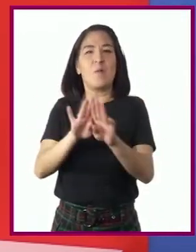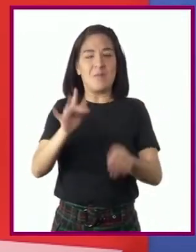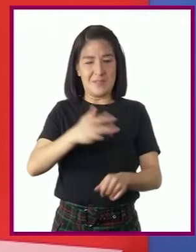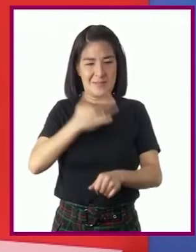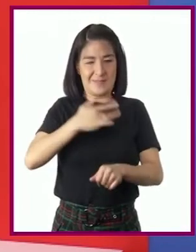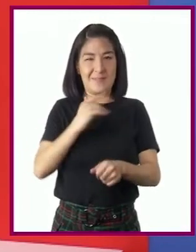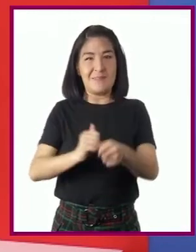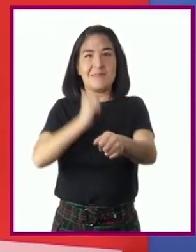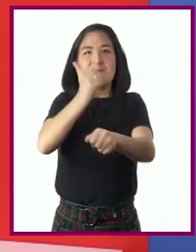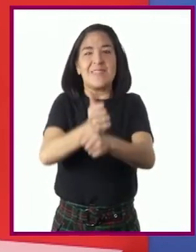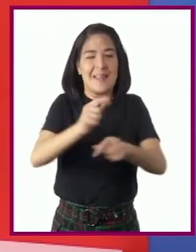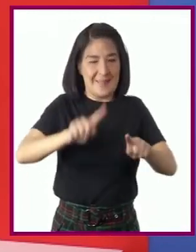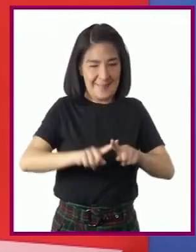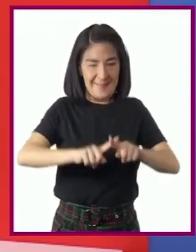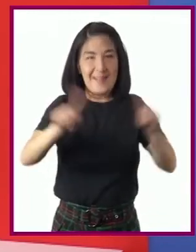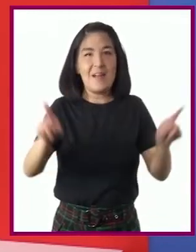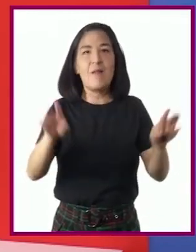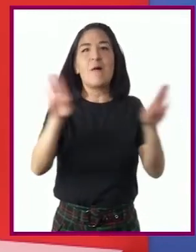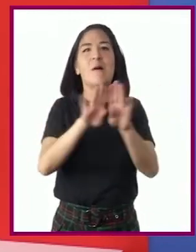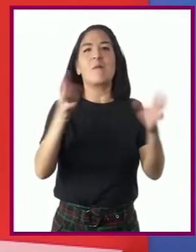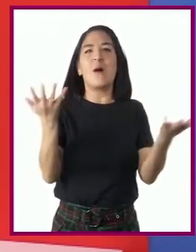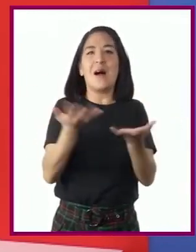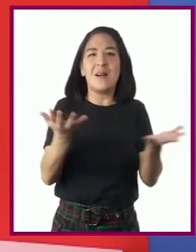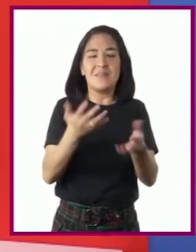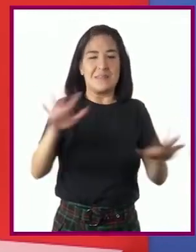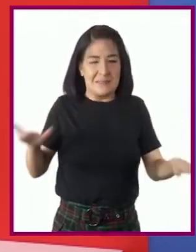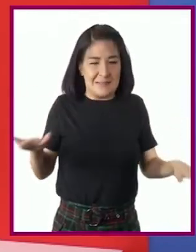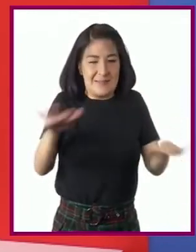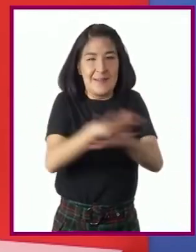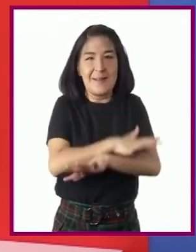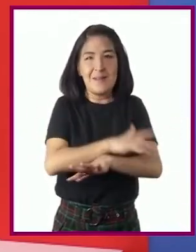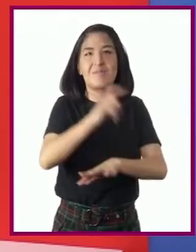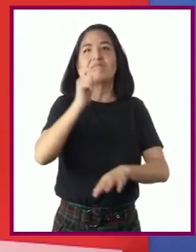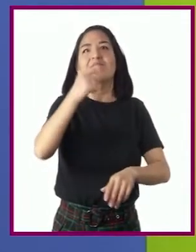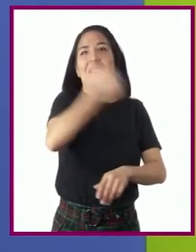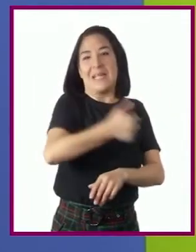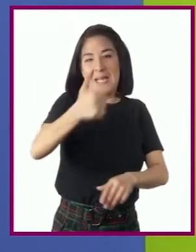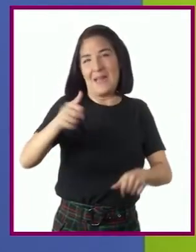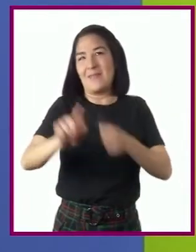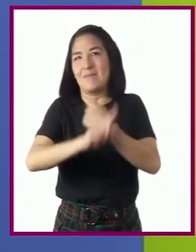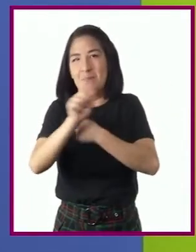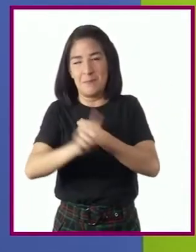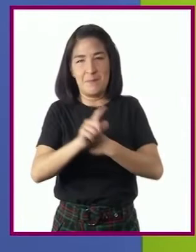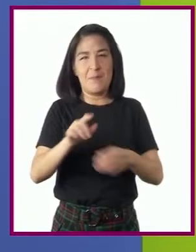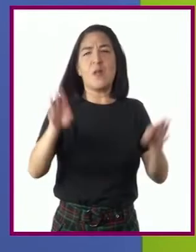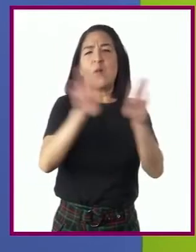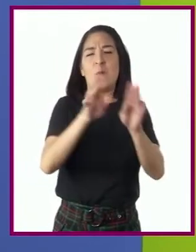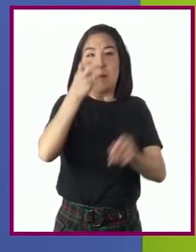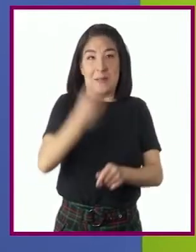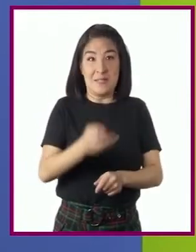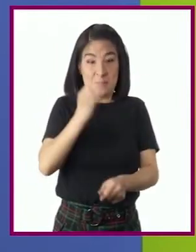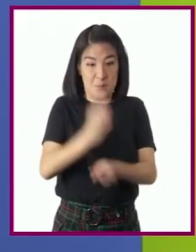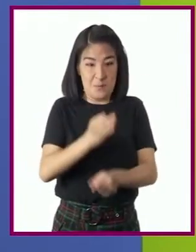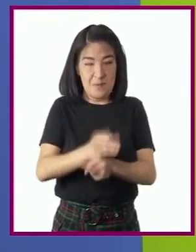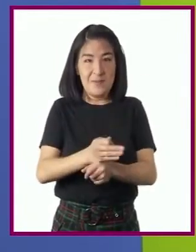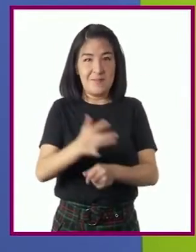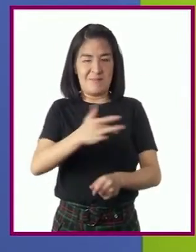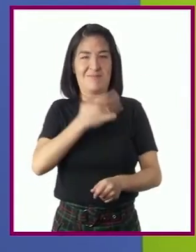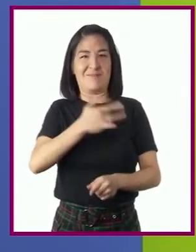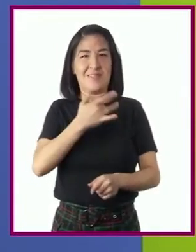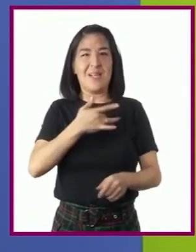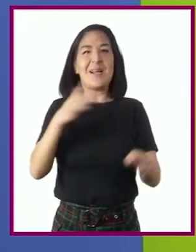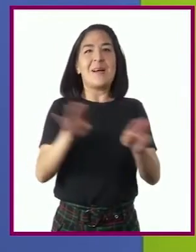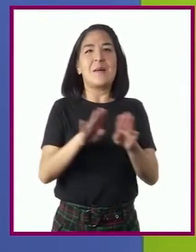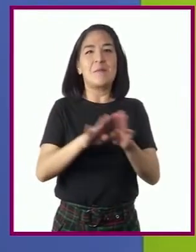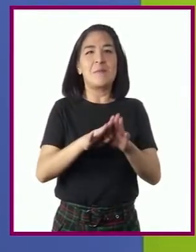de flexibilizarnos a los cambios que se requieren en la situación. El desarrollo de esta capacidad se relaciona con